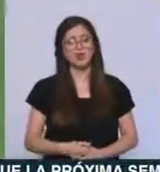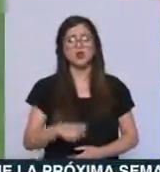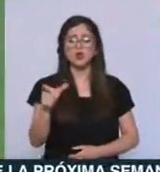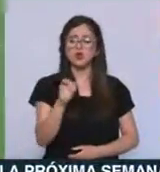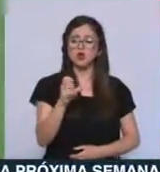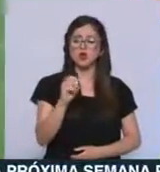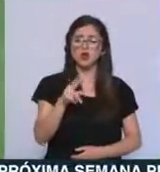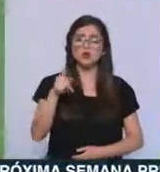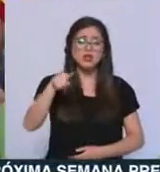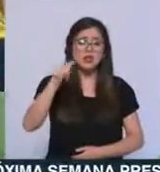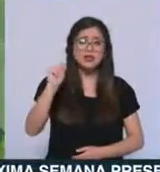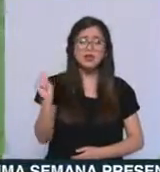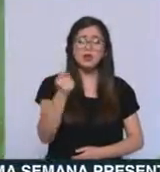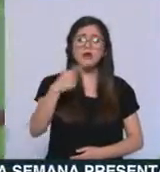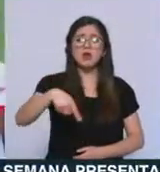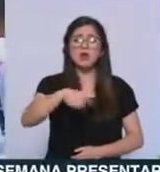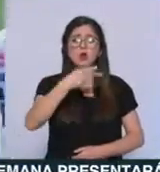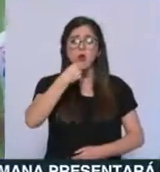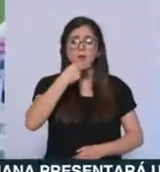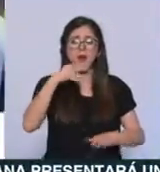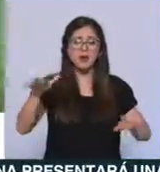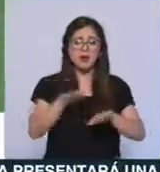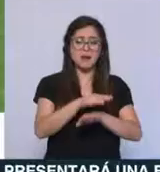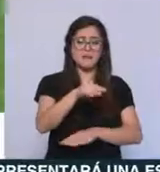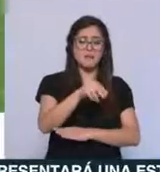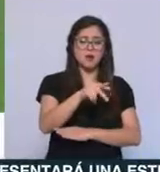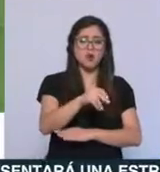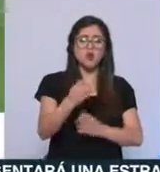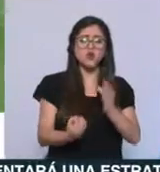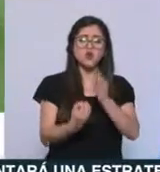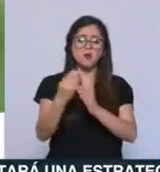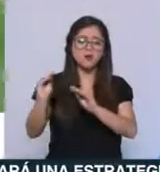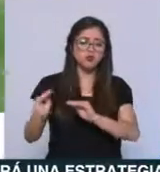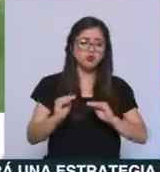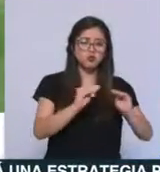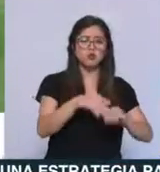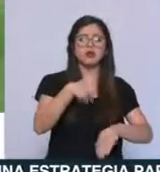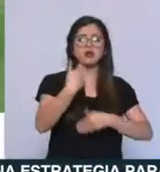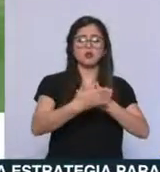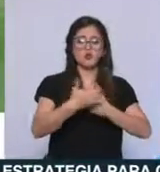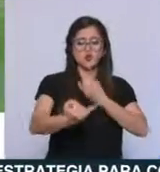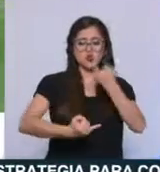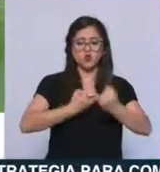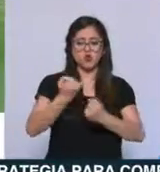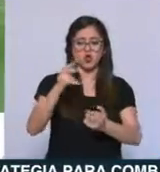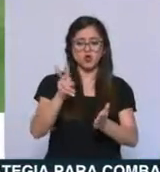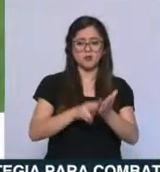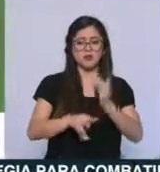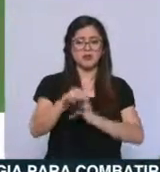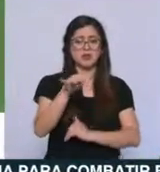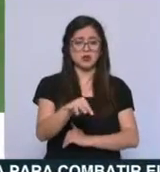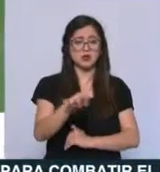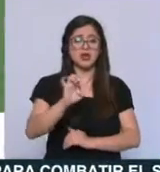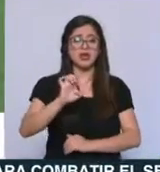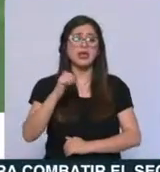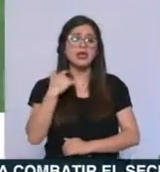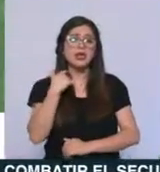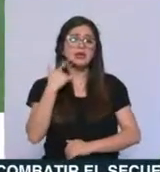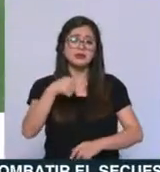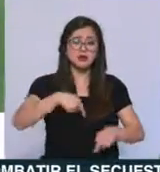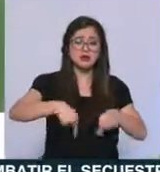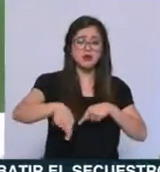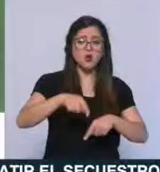Tijuana anunciaron el fichaje del delantero Mauro Lainez como nuevo refuerzo para el torneo Apertura 2019. Ahora, el exdelantero de Lobos BUAP